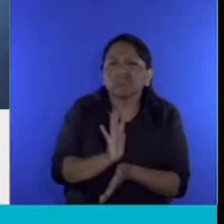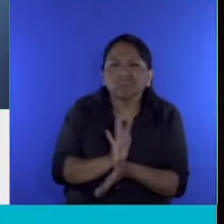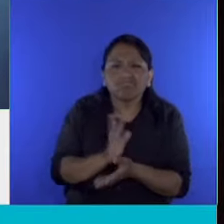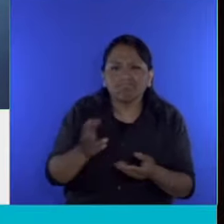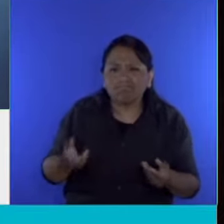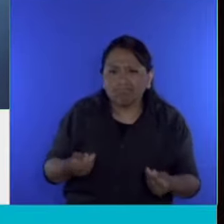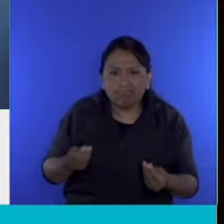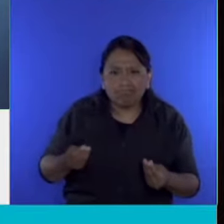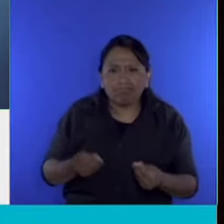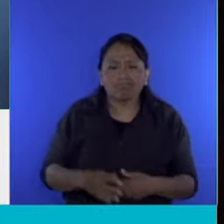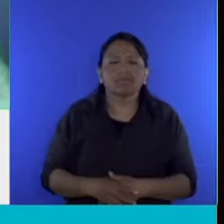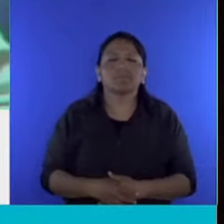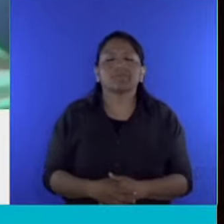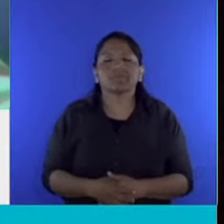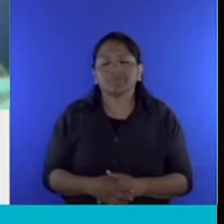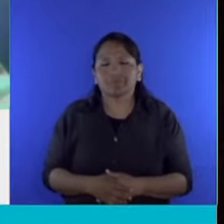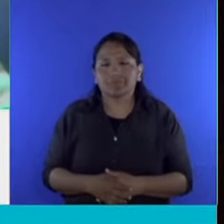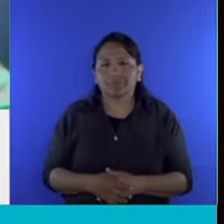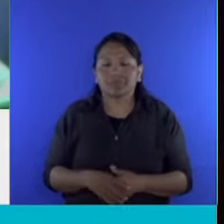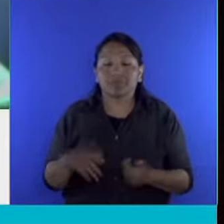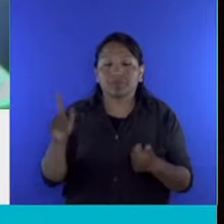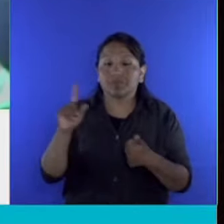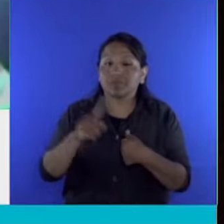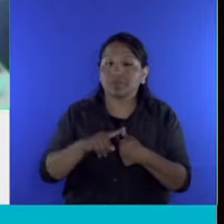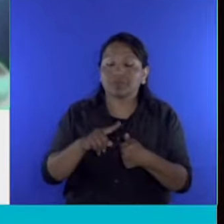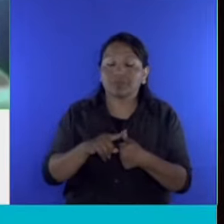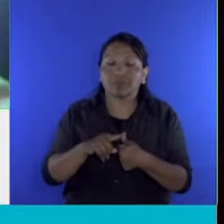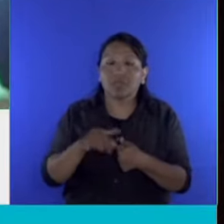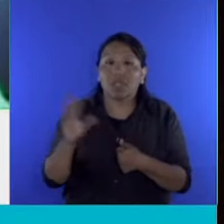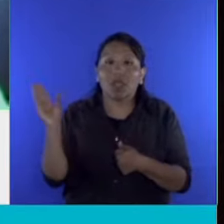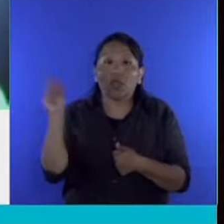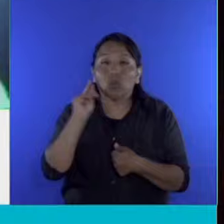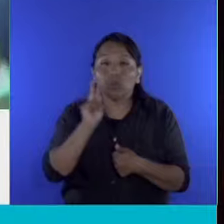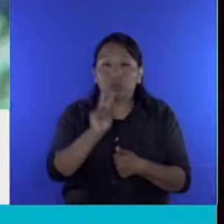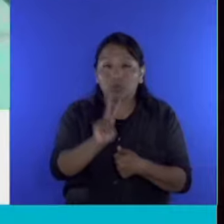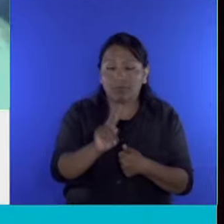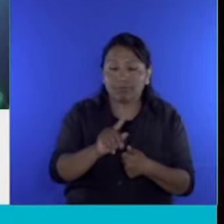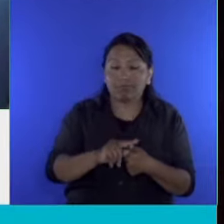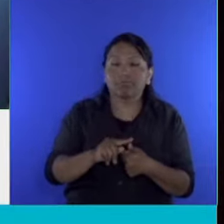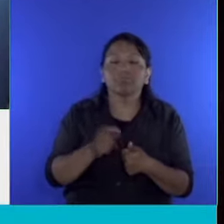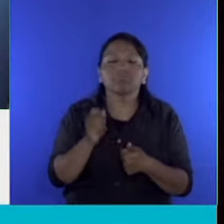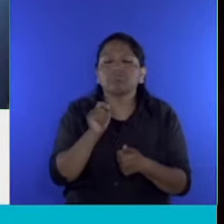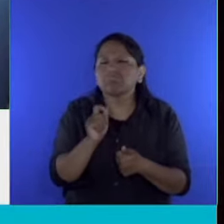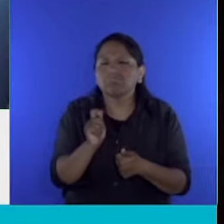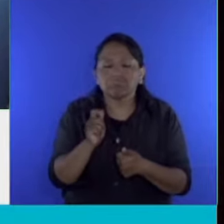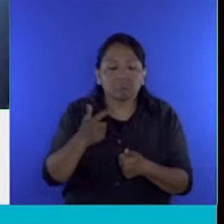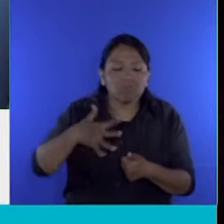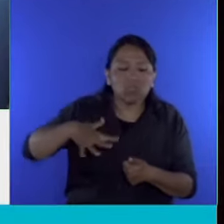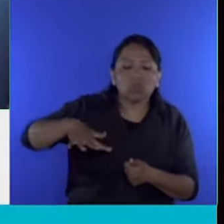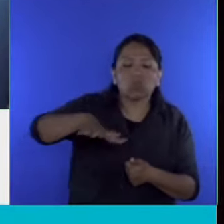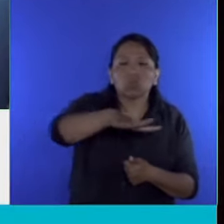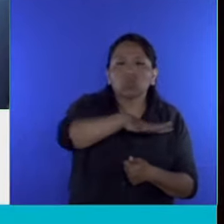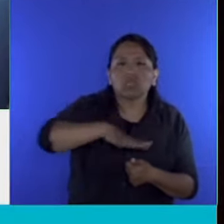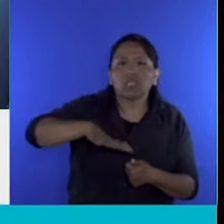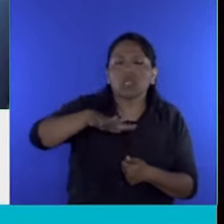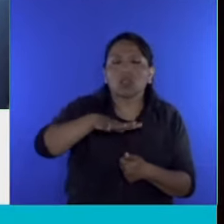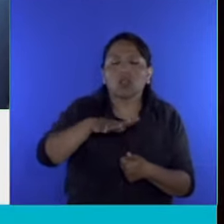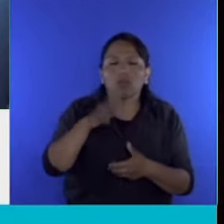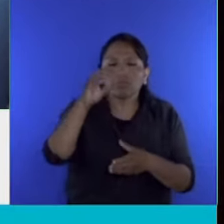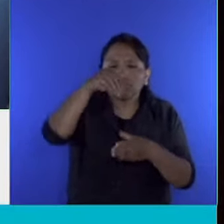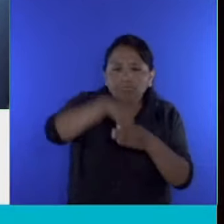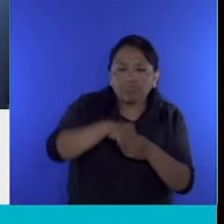un lado estamos hablando de un sector que Integra las Industrias